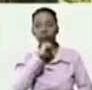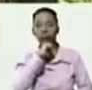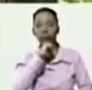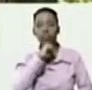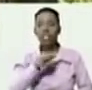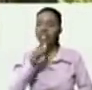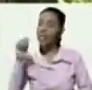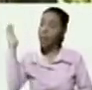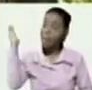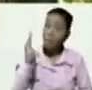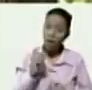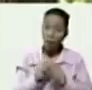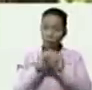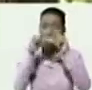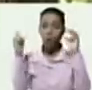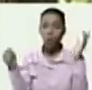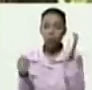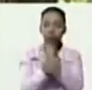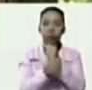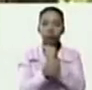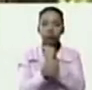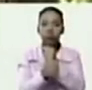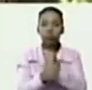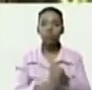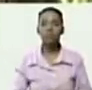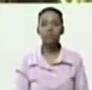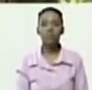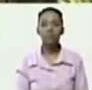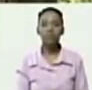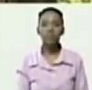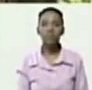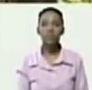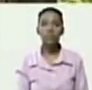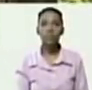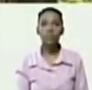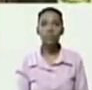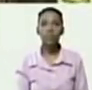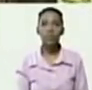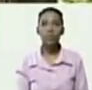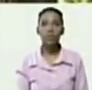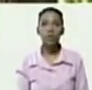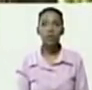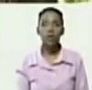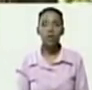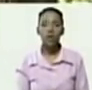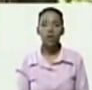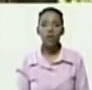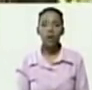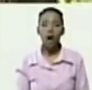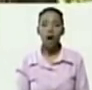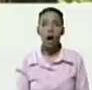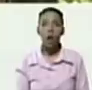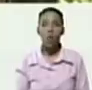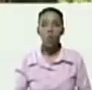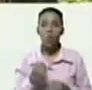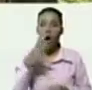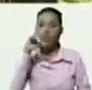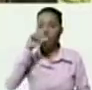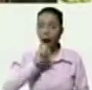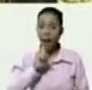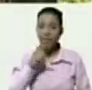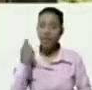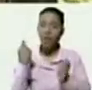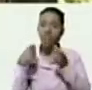quien vino a descubrirnos. Genocidas los que llegaron aquí. Unos genocidas. ¿Cuántos años nos